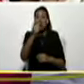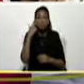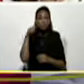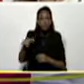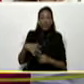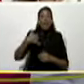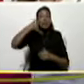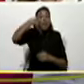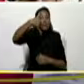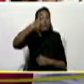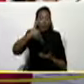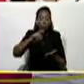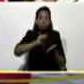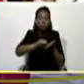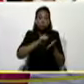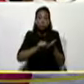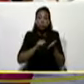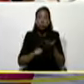Teléfono